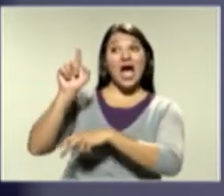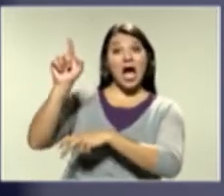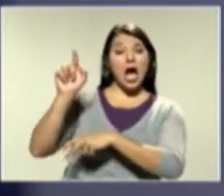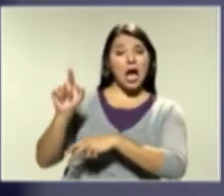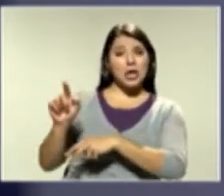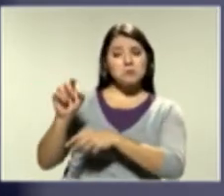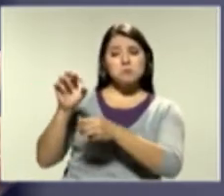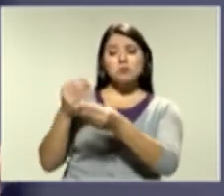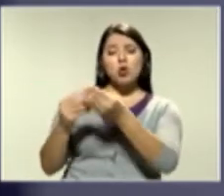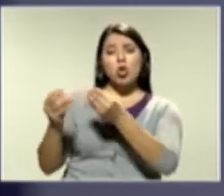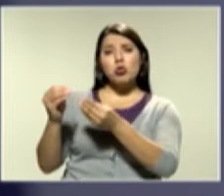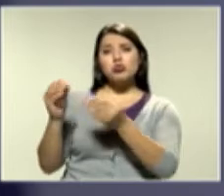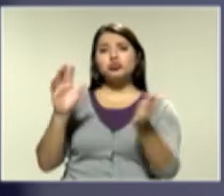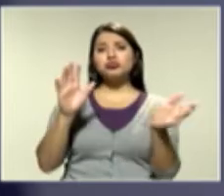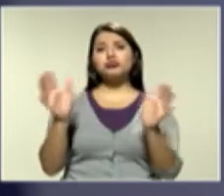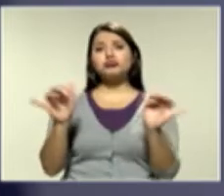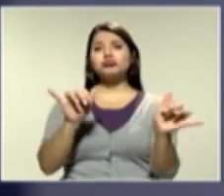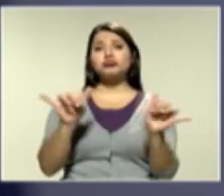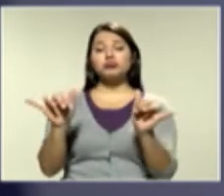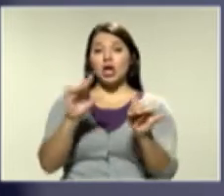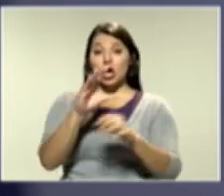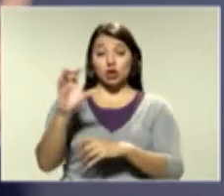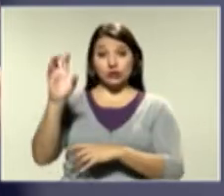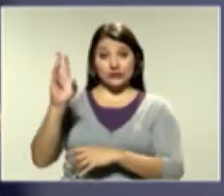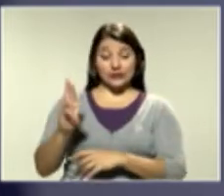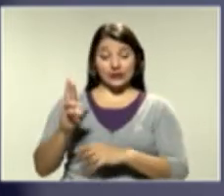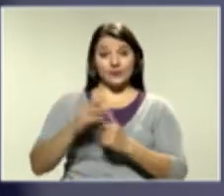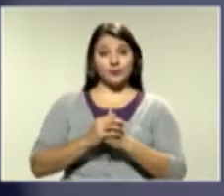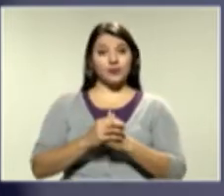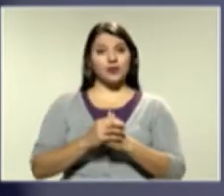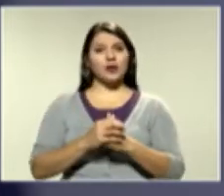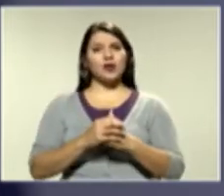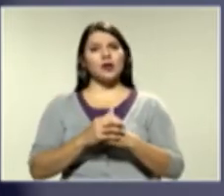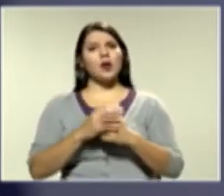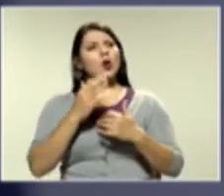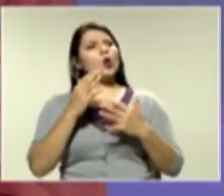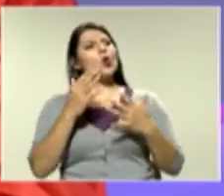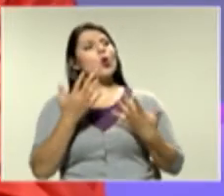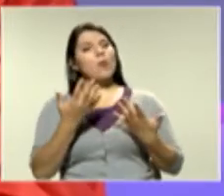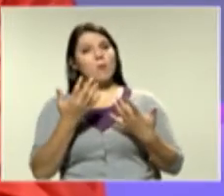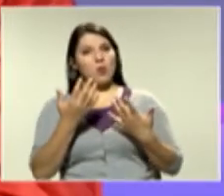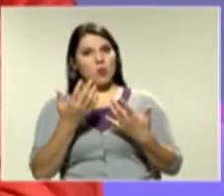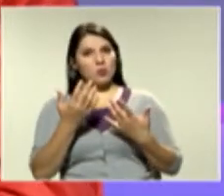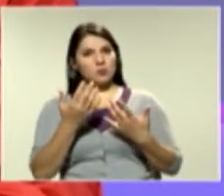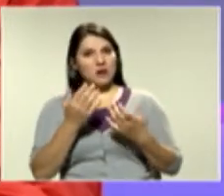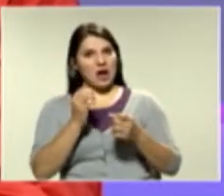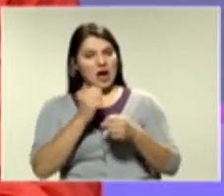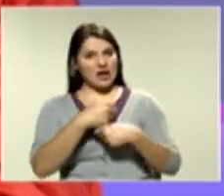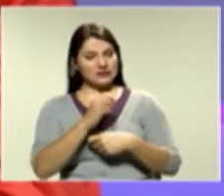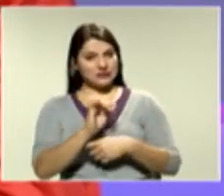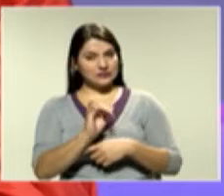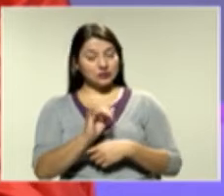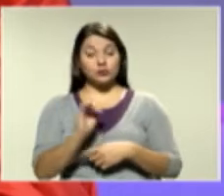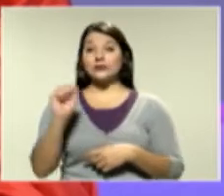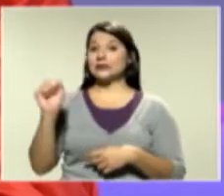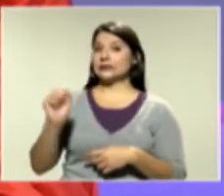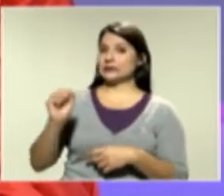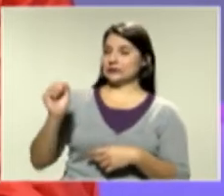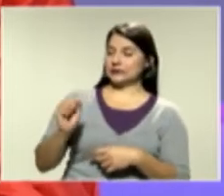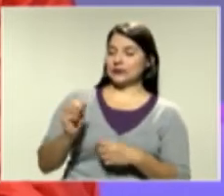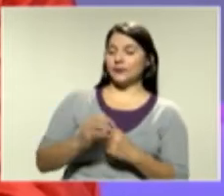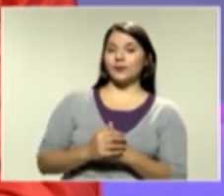muy similares, tropicales, muy similares a la nuestra. ¿De dónde viene esa práctica? Sí, en efecto, bueno, el